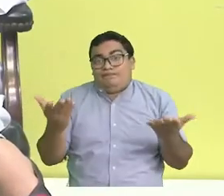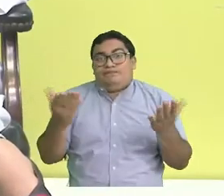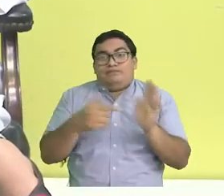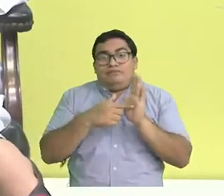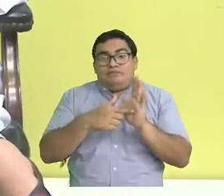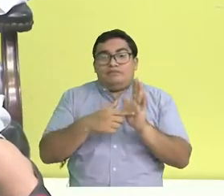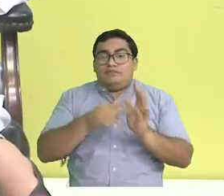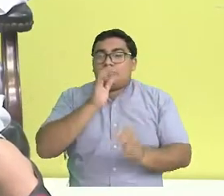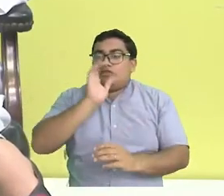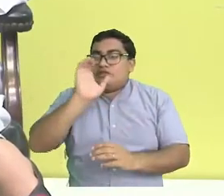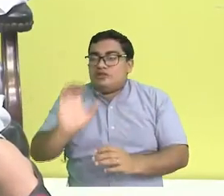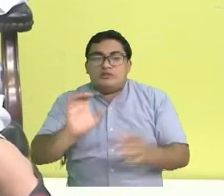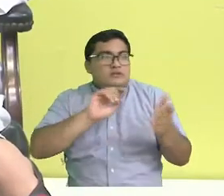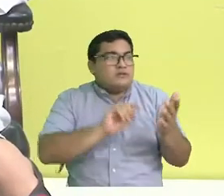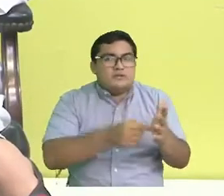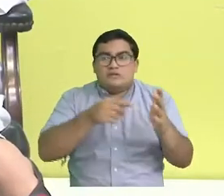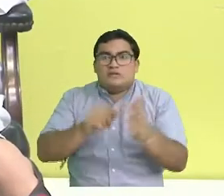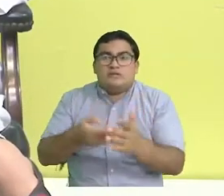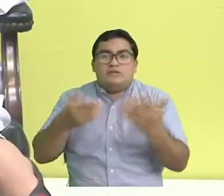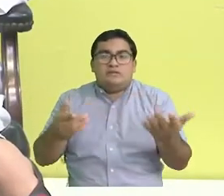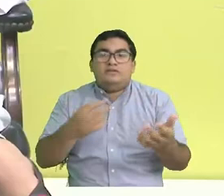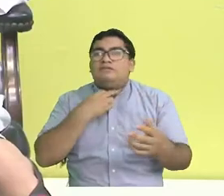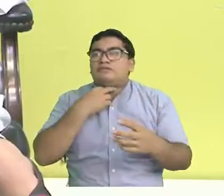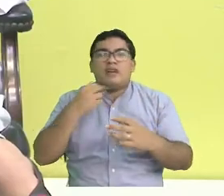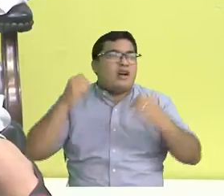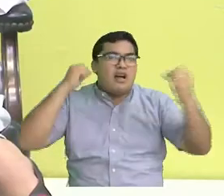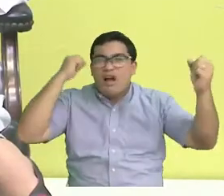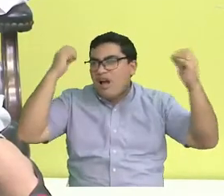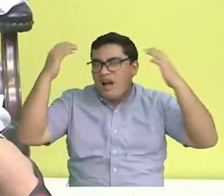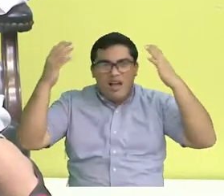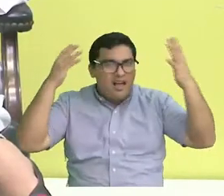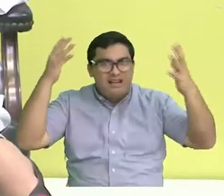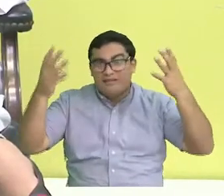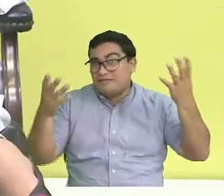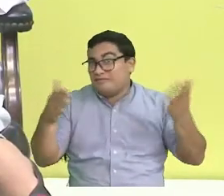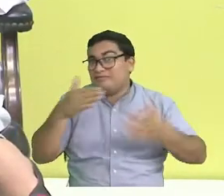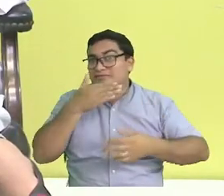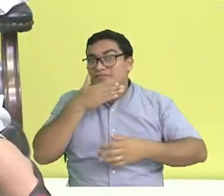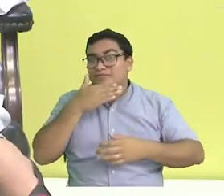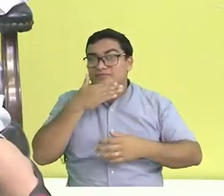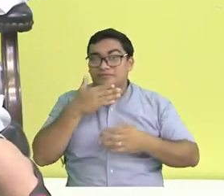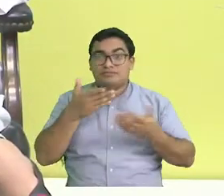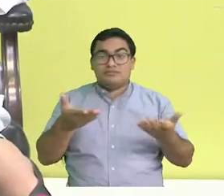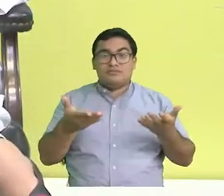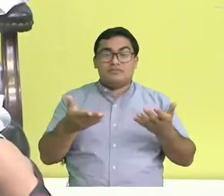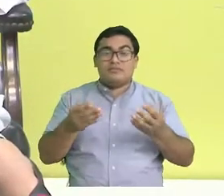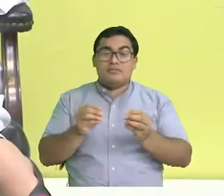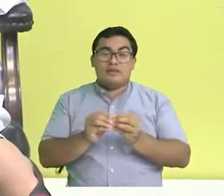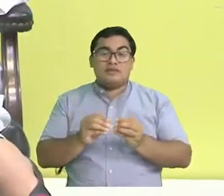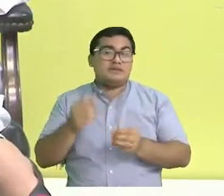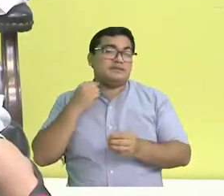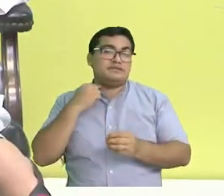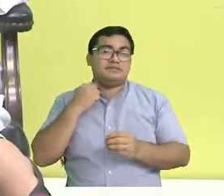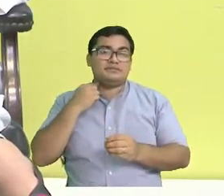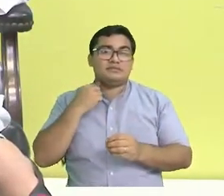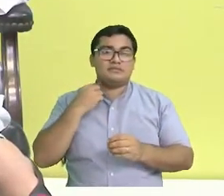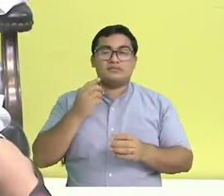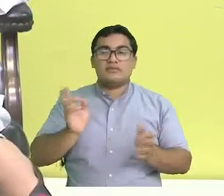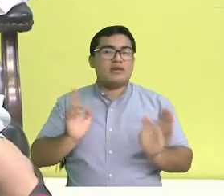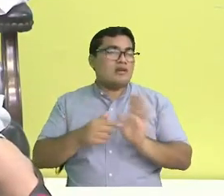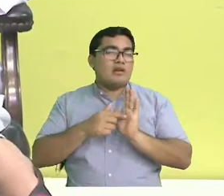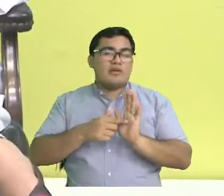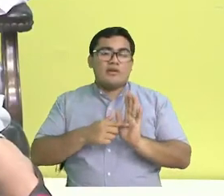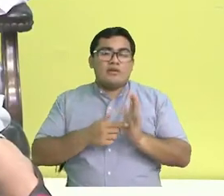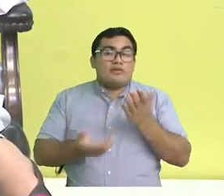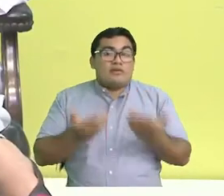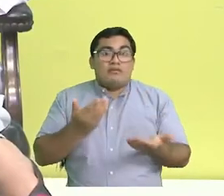hiperactivo y está en un lugar donde se está gritando todo el tiempo, donde todo el tiempo hay discusiones, donde todo el tiempo hay una situación que lo